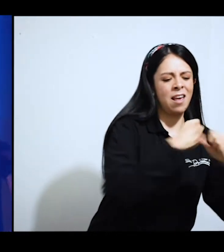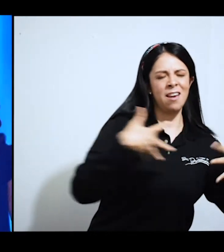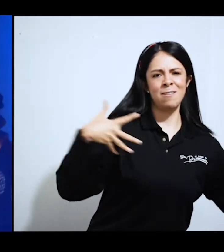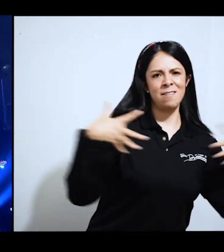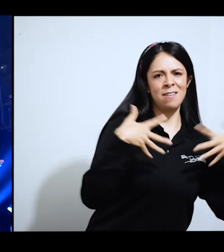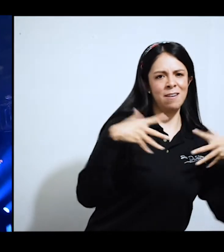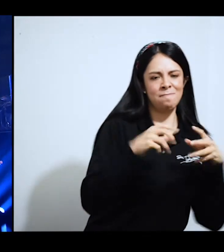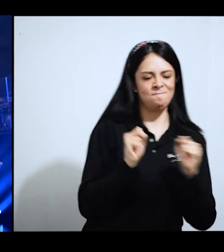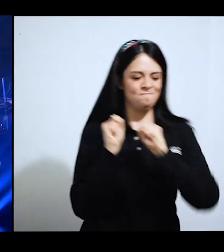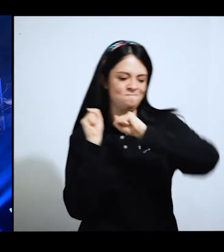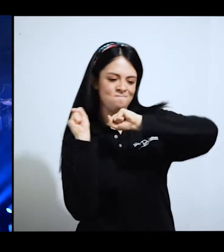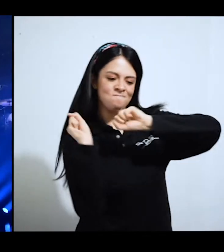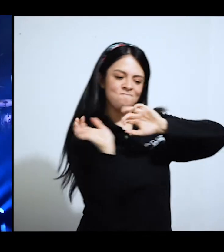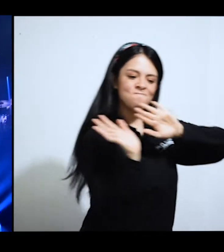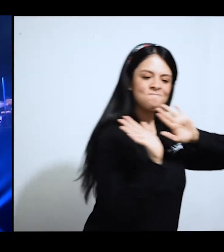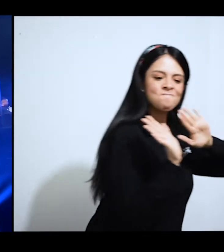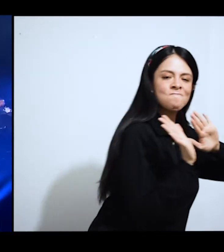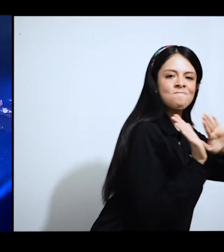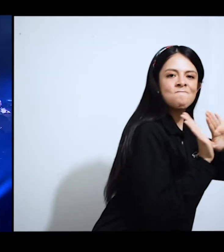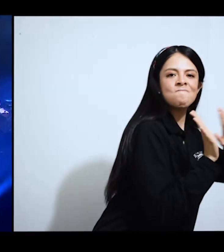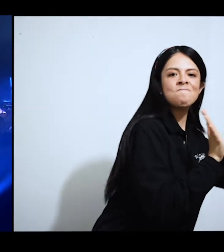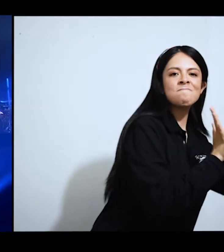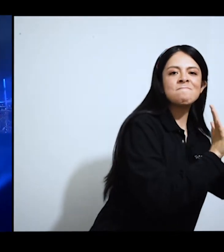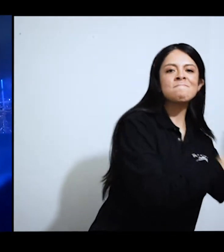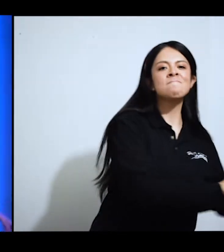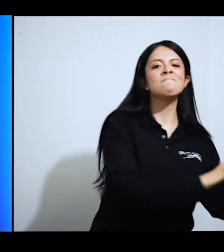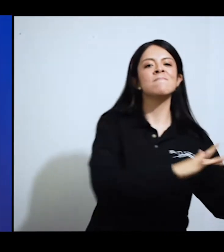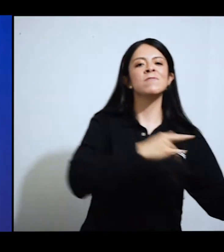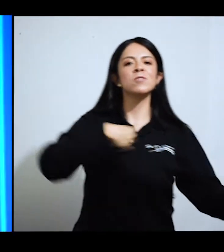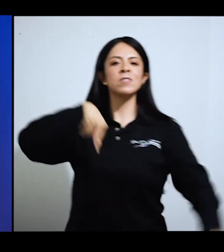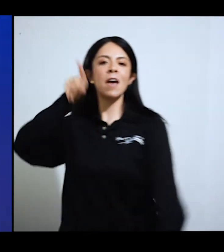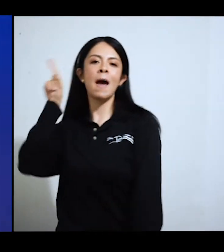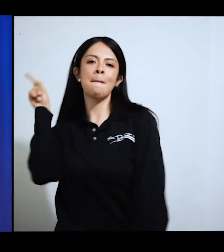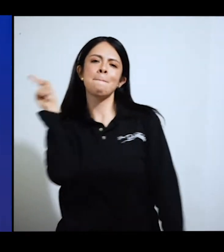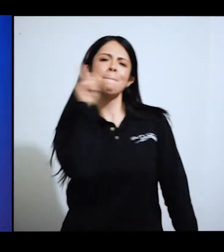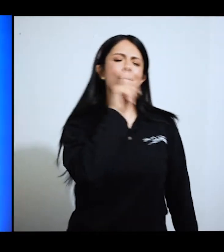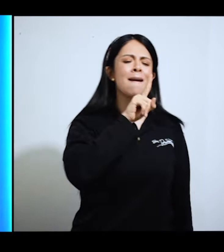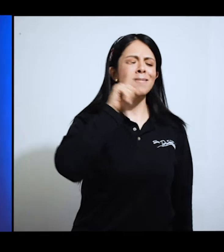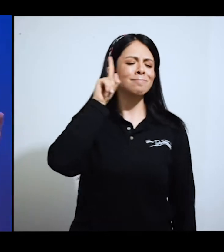cadenas del temor que me ataban.